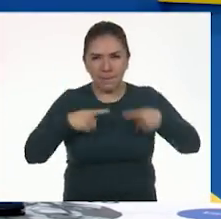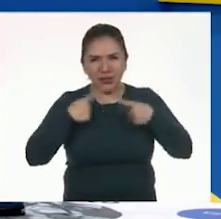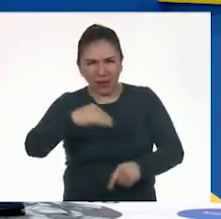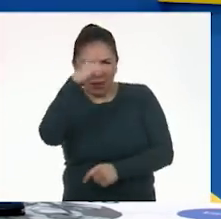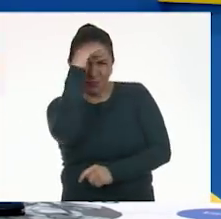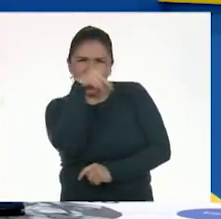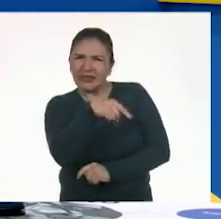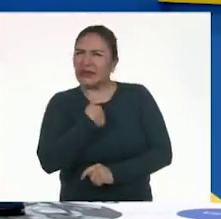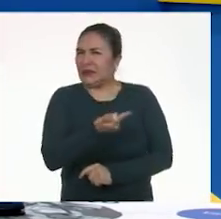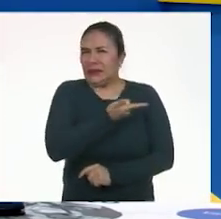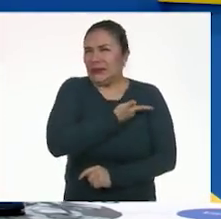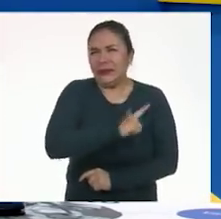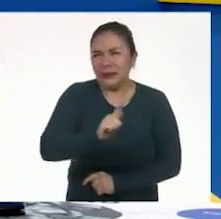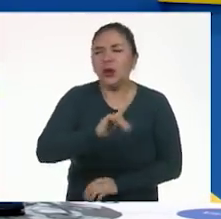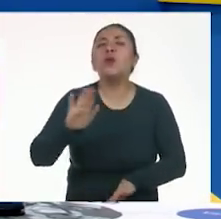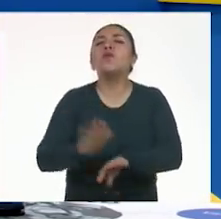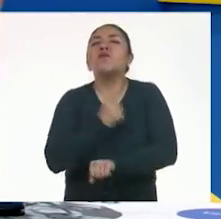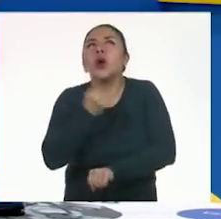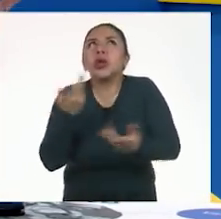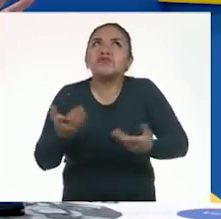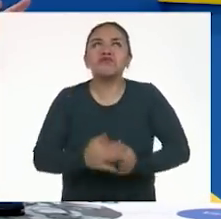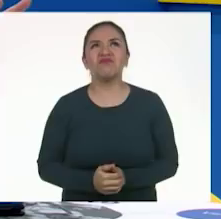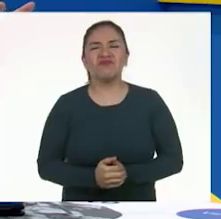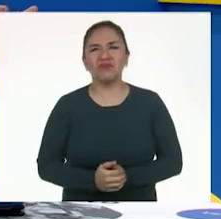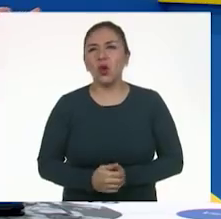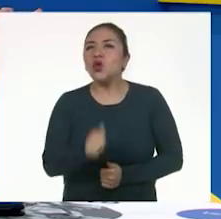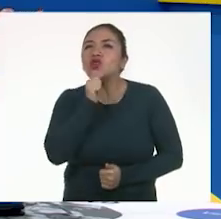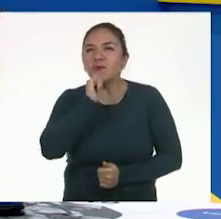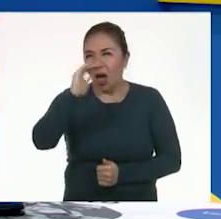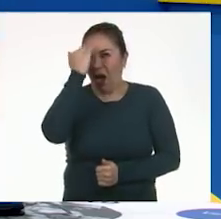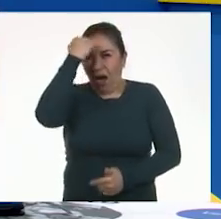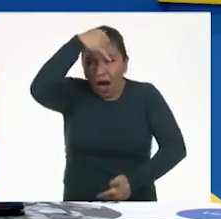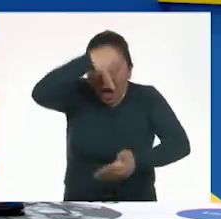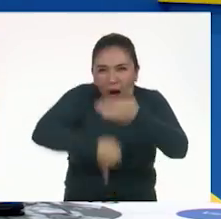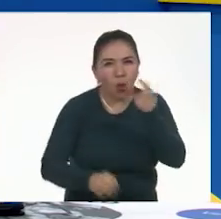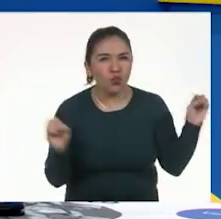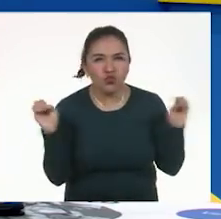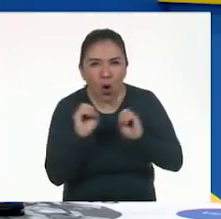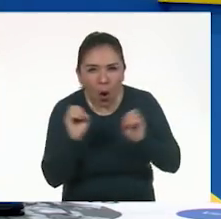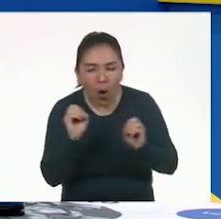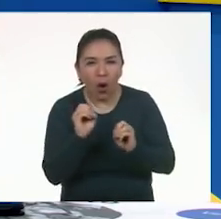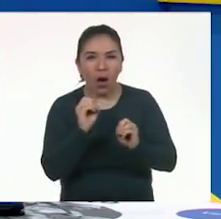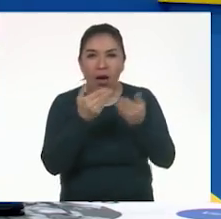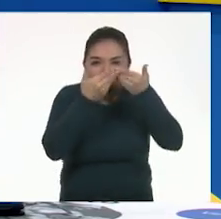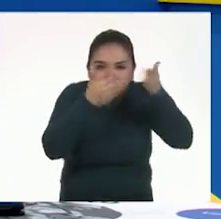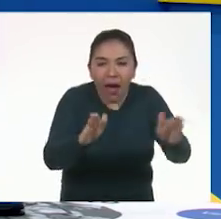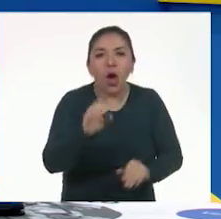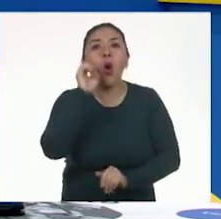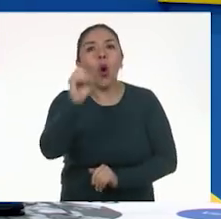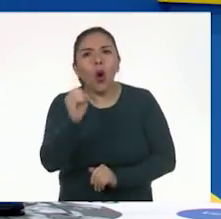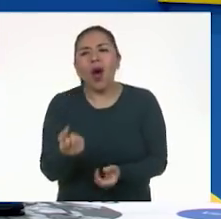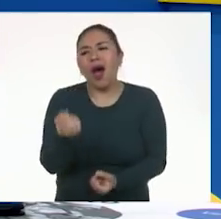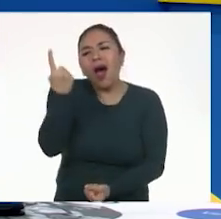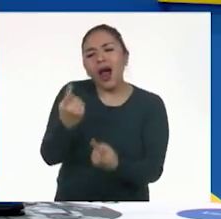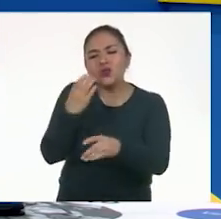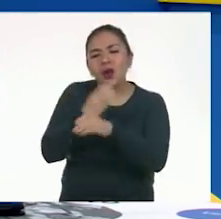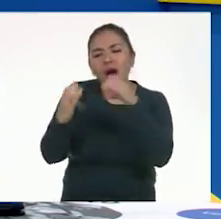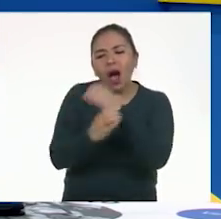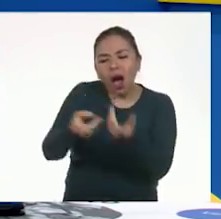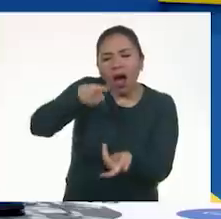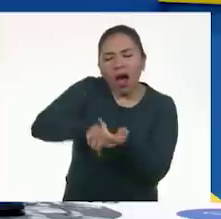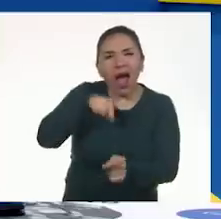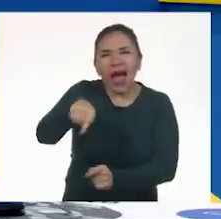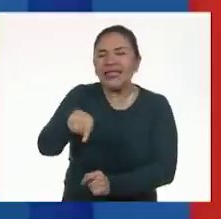no le gustan las tragedias. Una de dos: o porque no conoce muy bien las tragedias, o porque no le gustan algunas cosas de